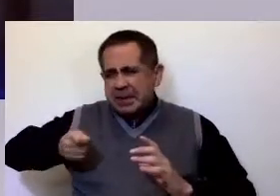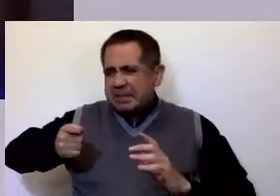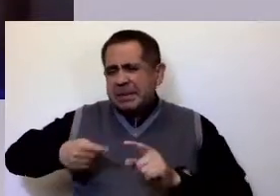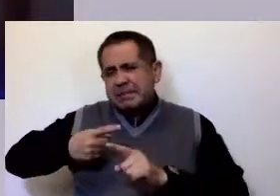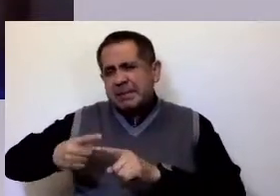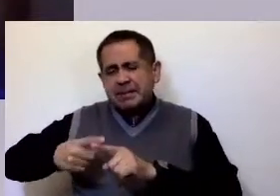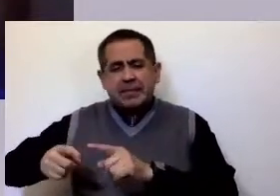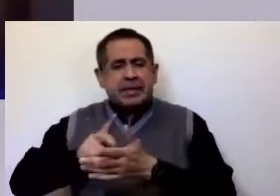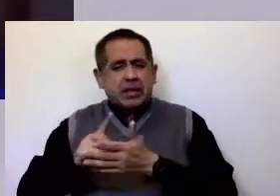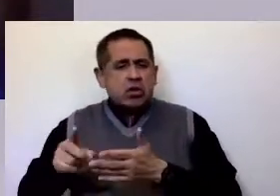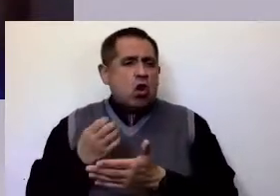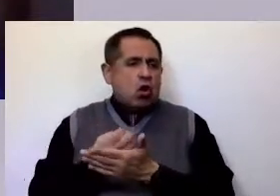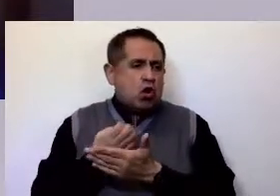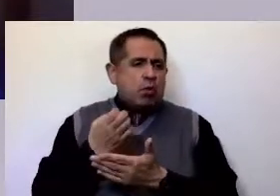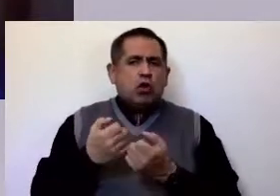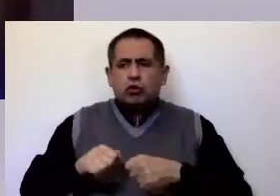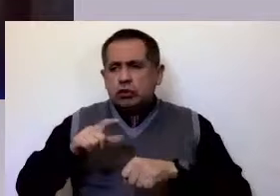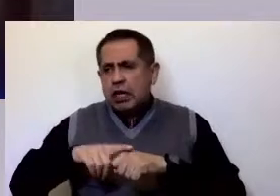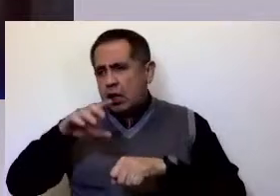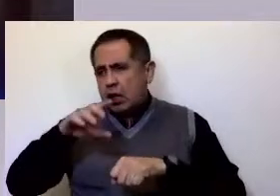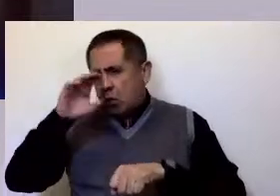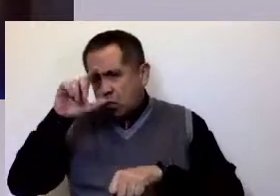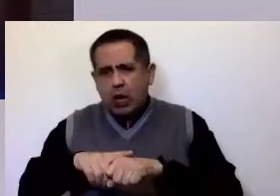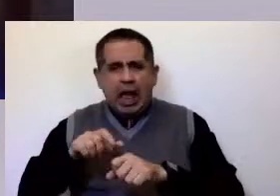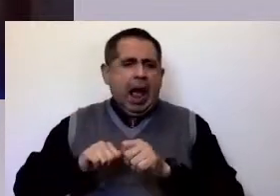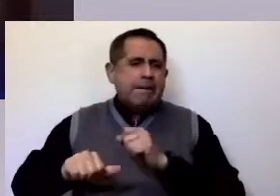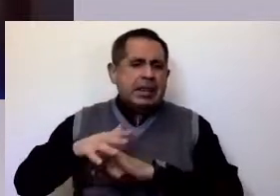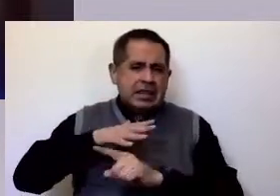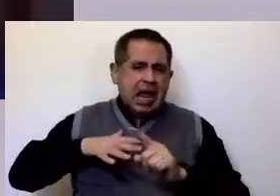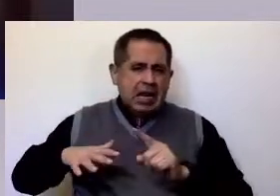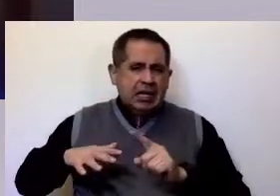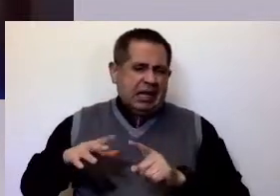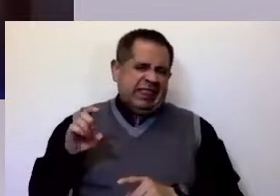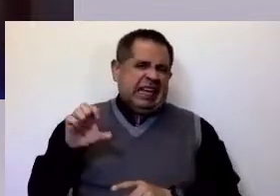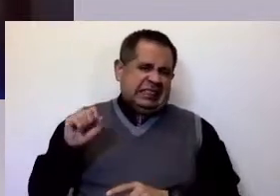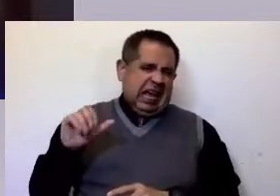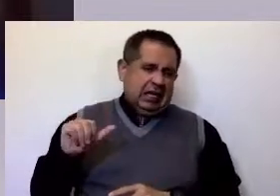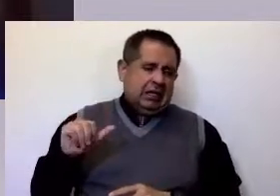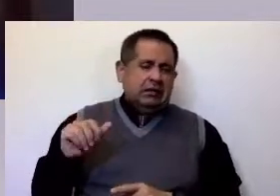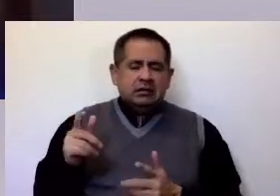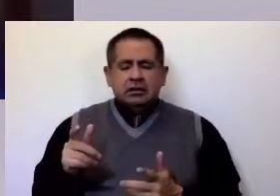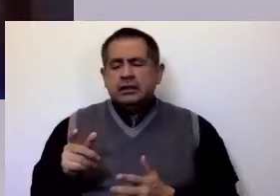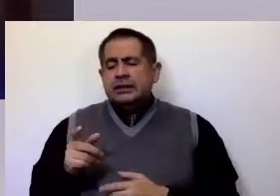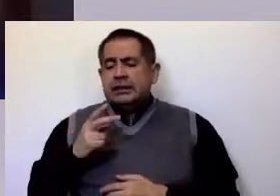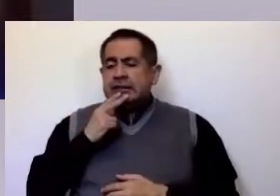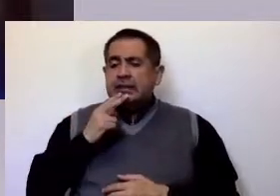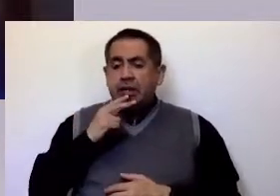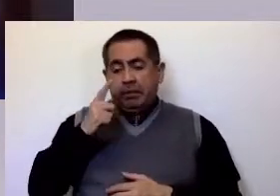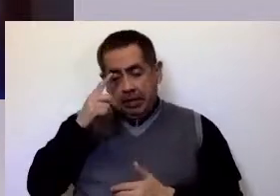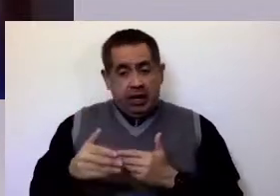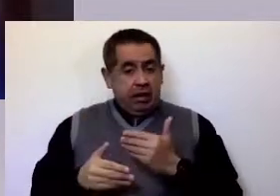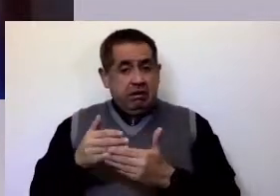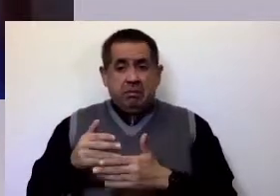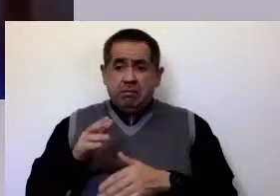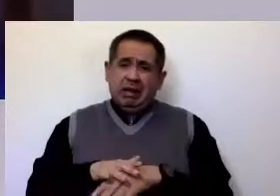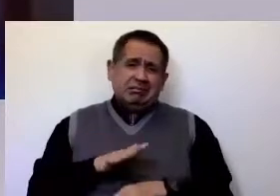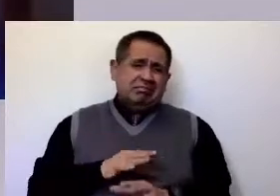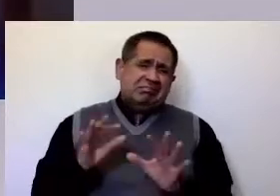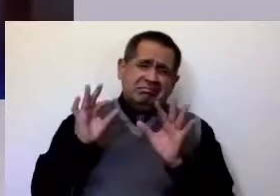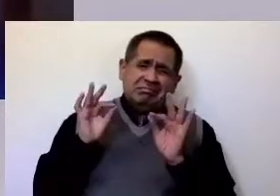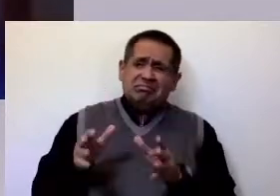sociales culturales y ambientales en un camino que ha llevado a darles plena efectividad